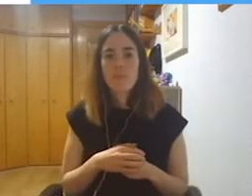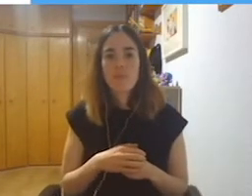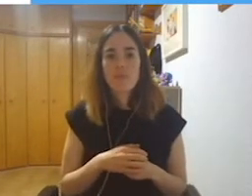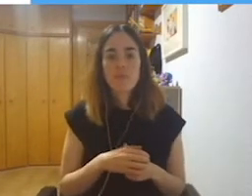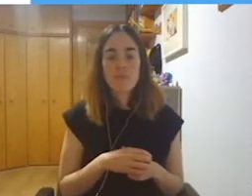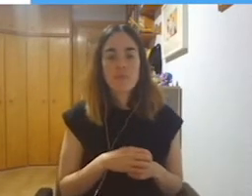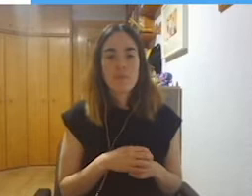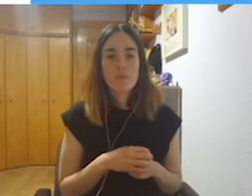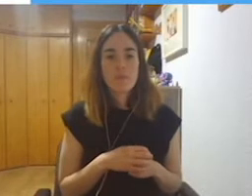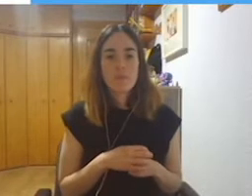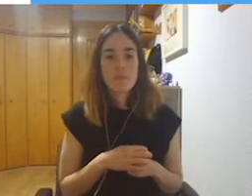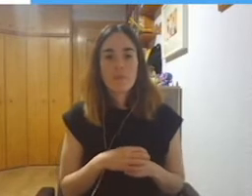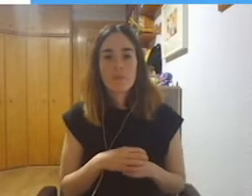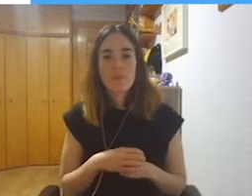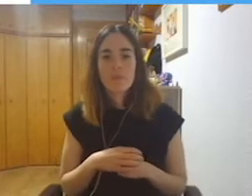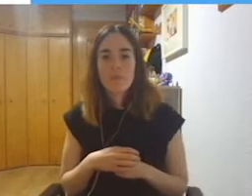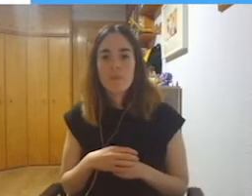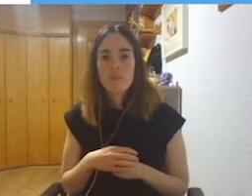Eh,